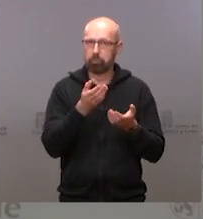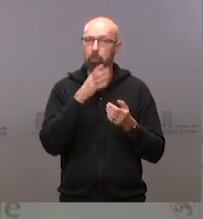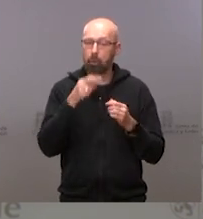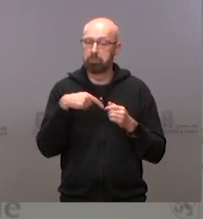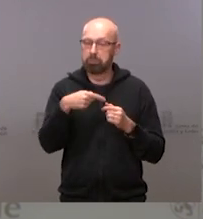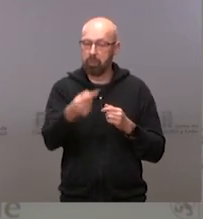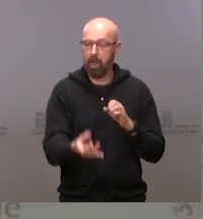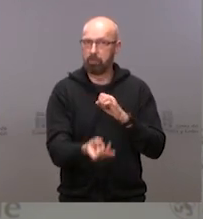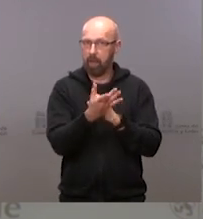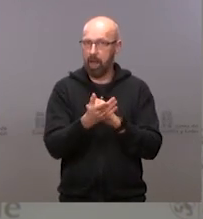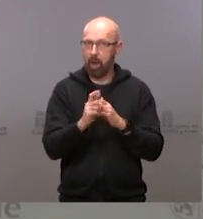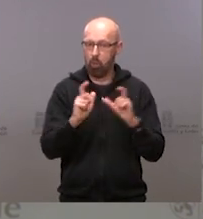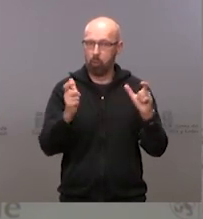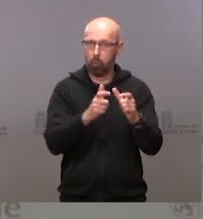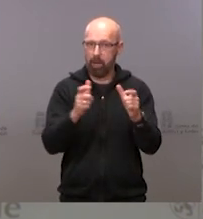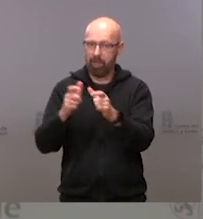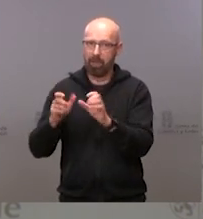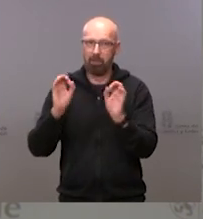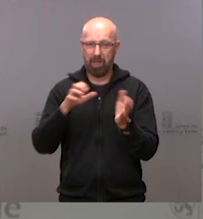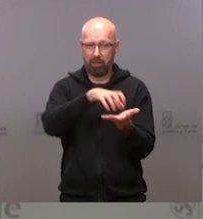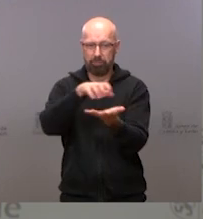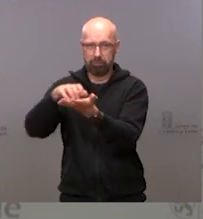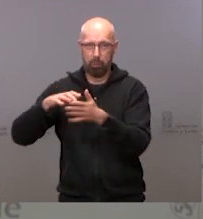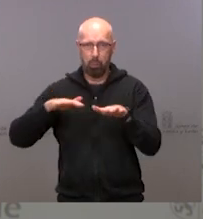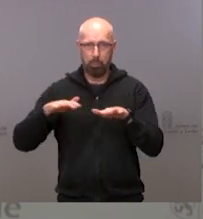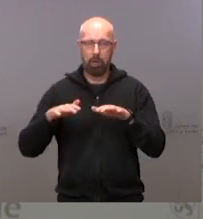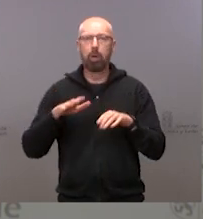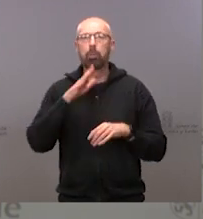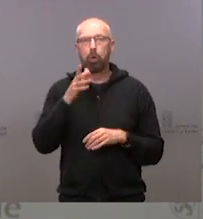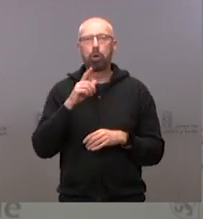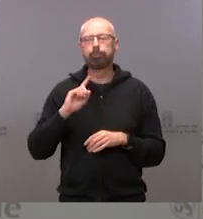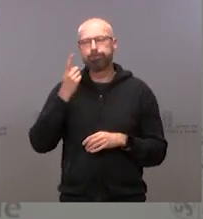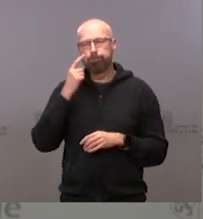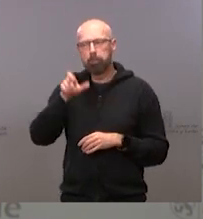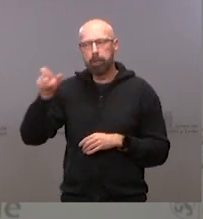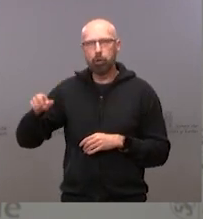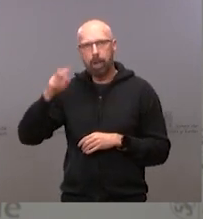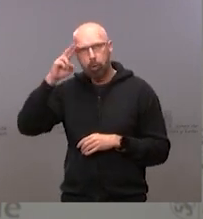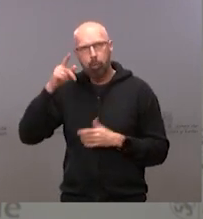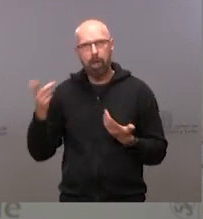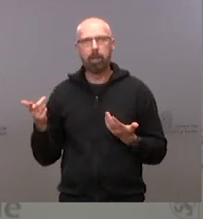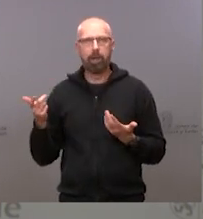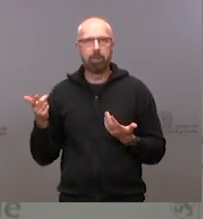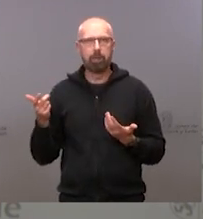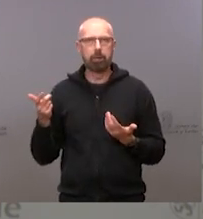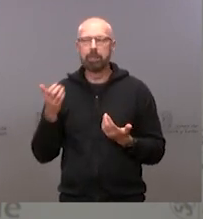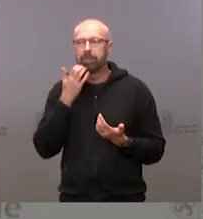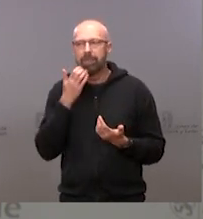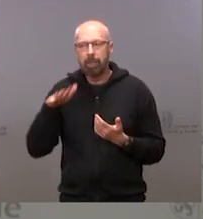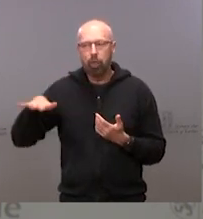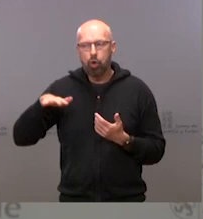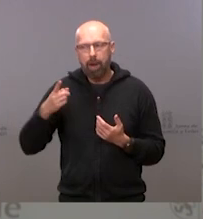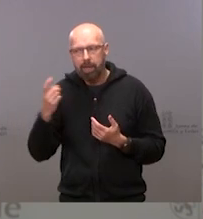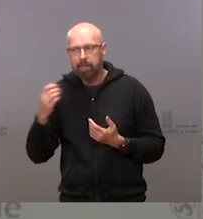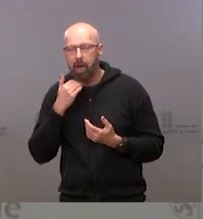marcha hemos detectado la preocupación de la población y allí donde sea más necesario allí